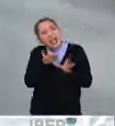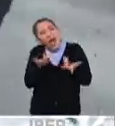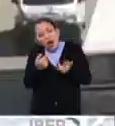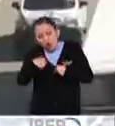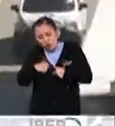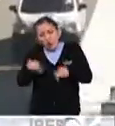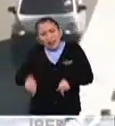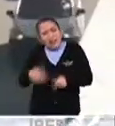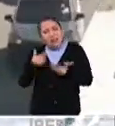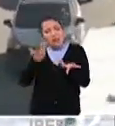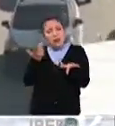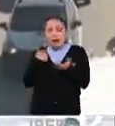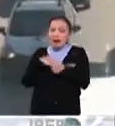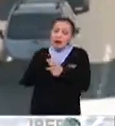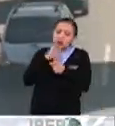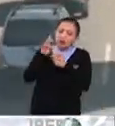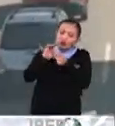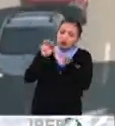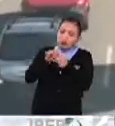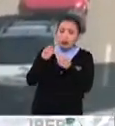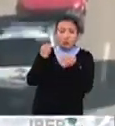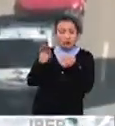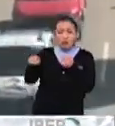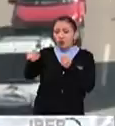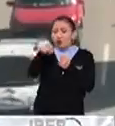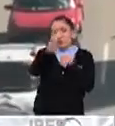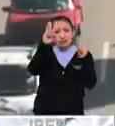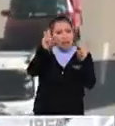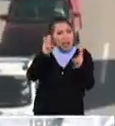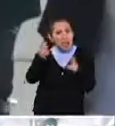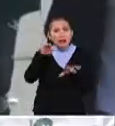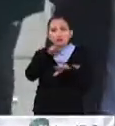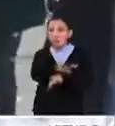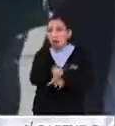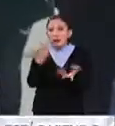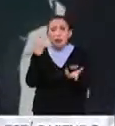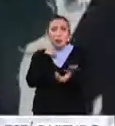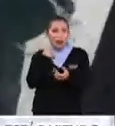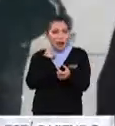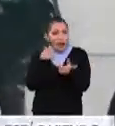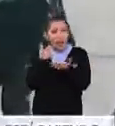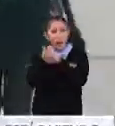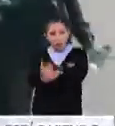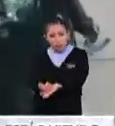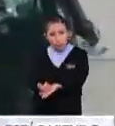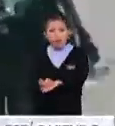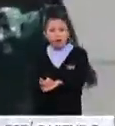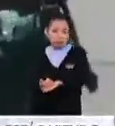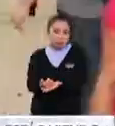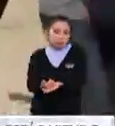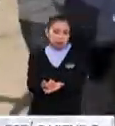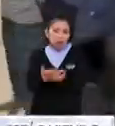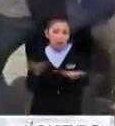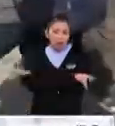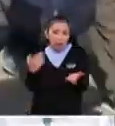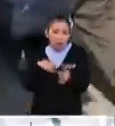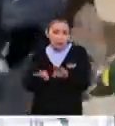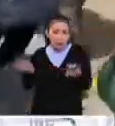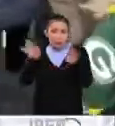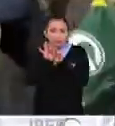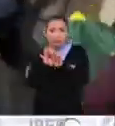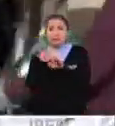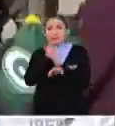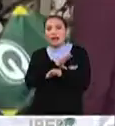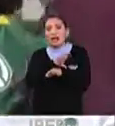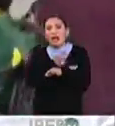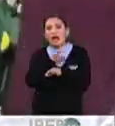particulares. Claro. Entonces creo que en esta coyuntura todos los temas que tengan que ver con abogados que ayuden hoy son fundamentales, ¿no?